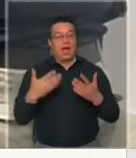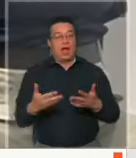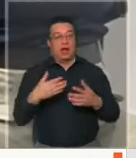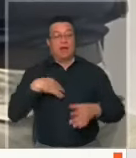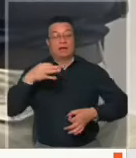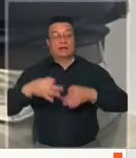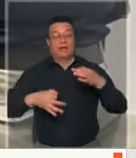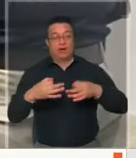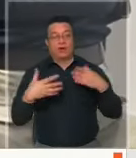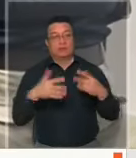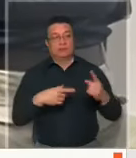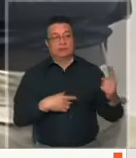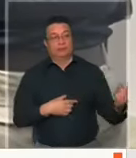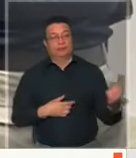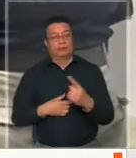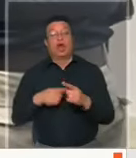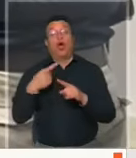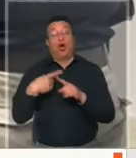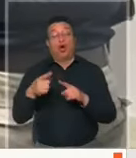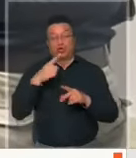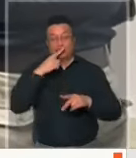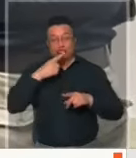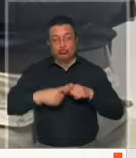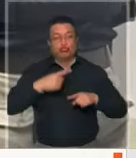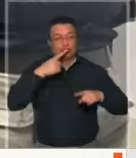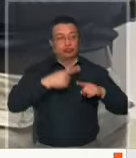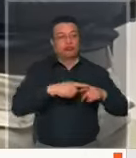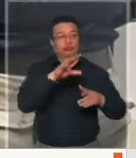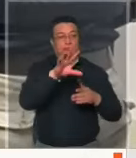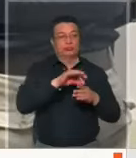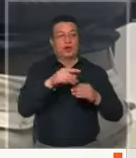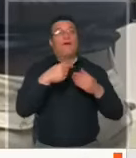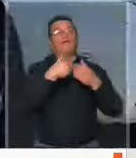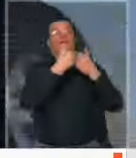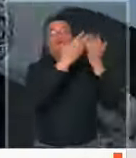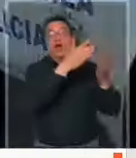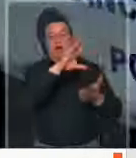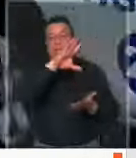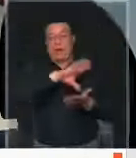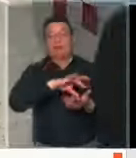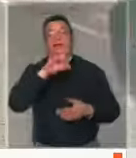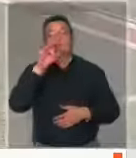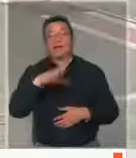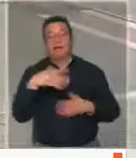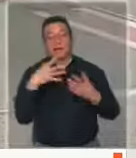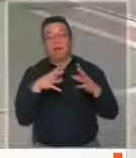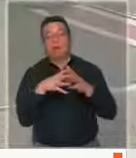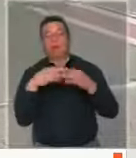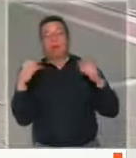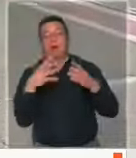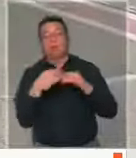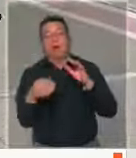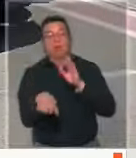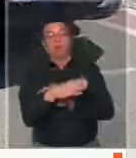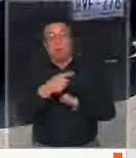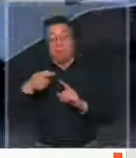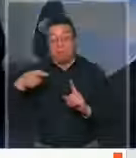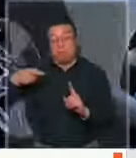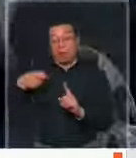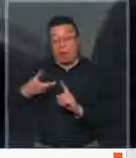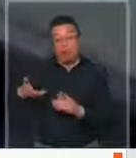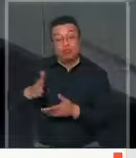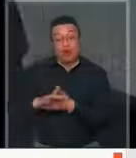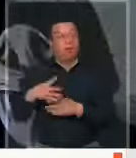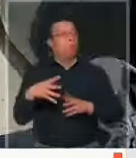tribunales de justicia. Hay otros nombres de personas que están fuera del país, que se sabe que finalmente salieron una vez cometido el crimen y